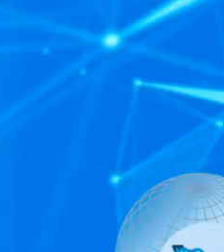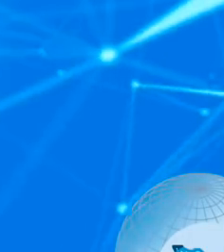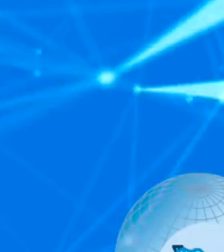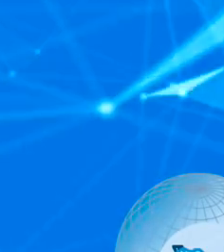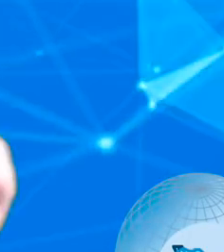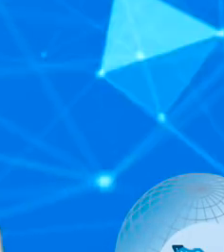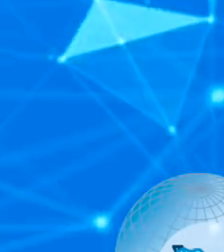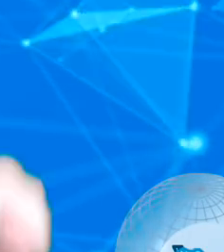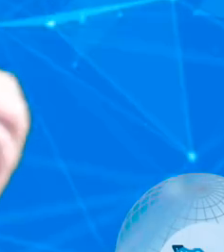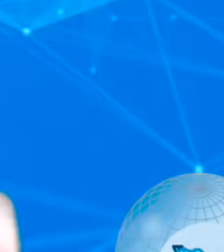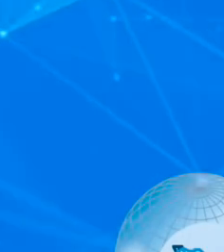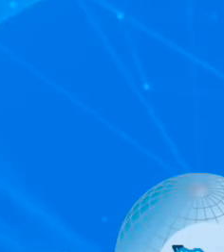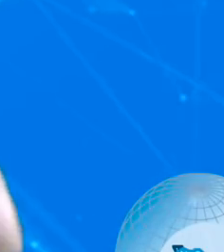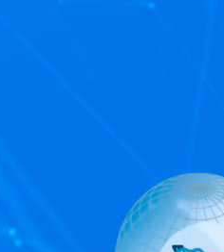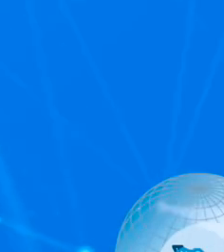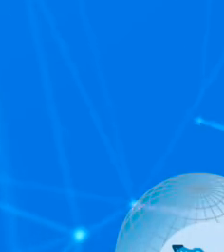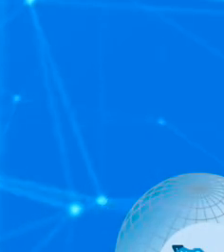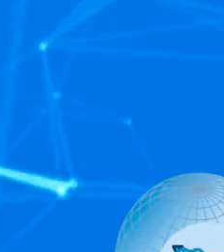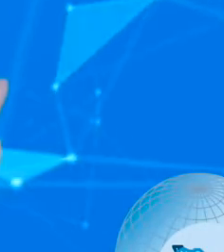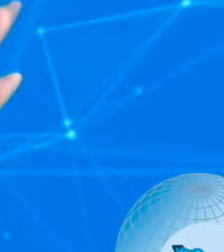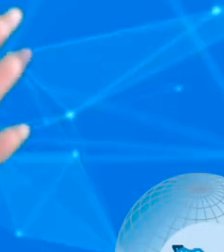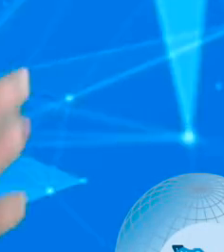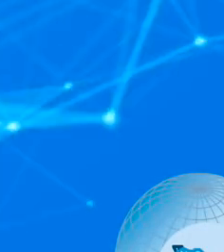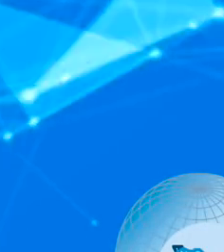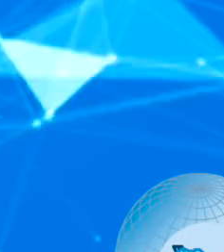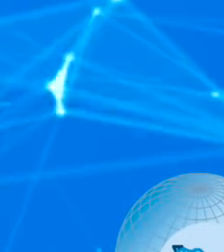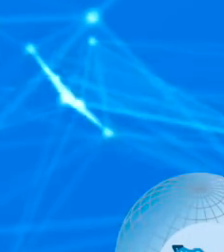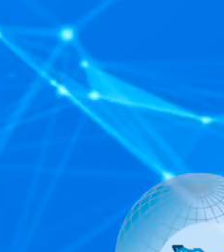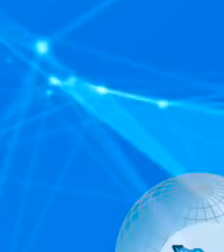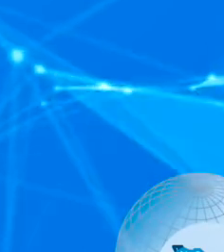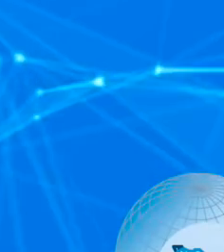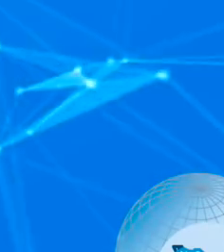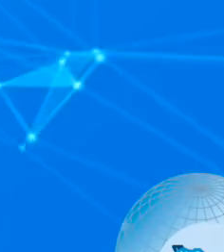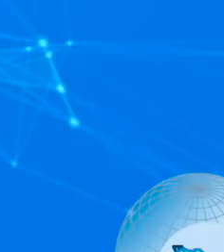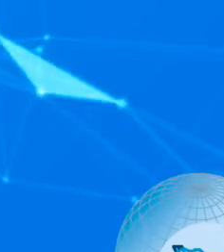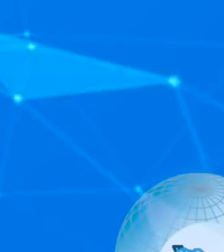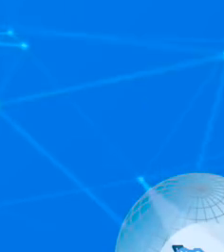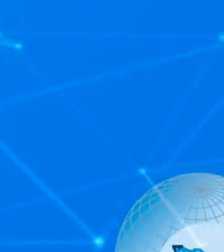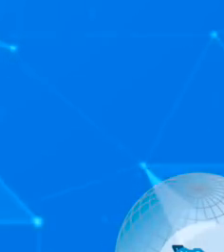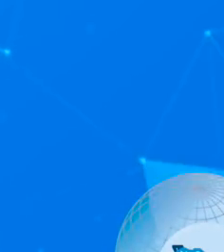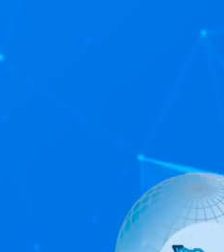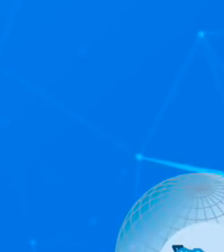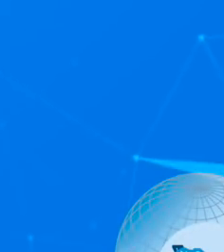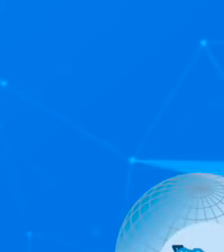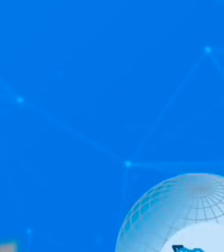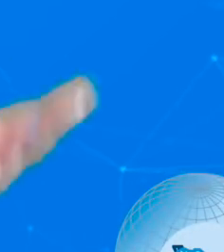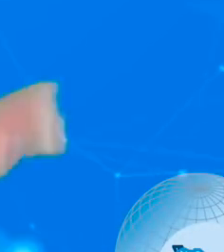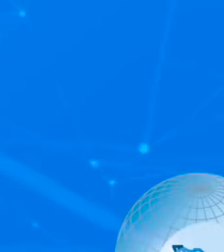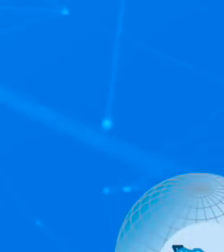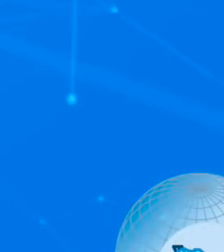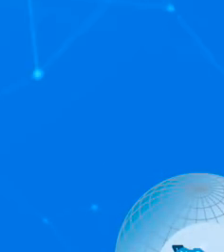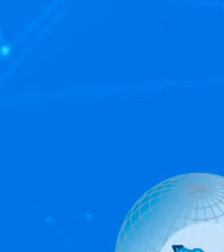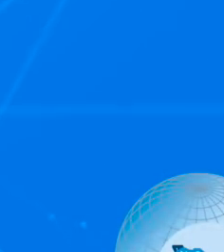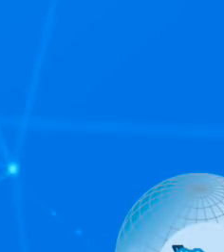que se encargue de llevar la red a cada uno de esos lugares a donde las grandes empresas no la han querido llevar. ¿Quién